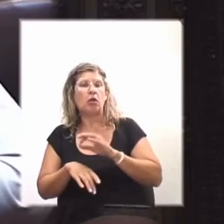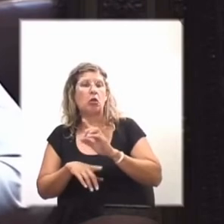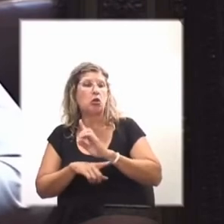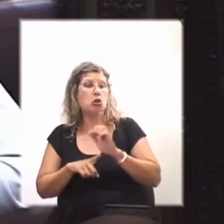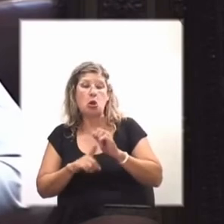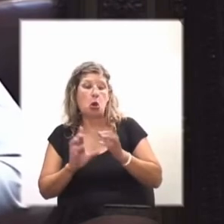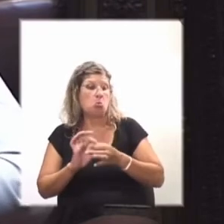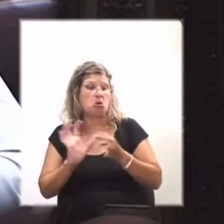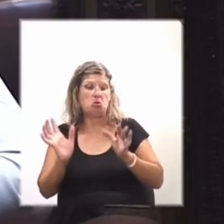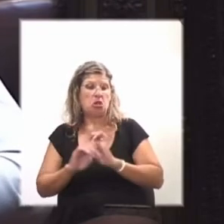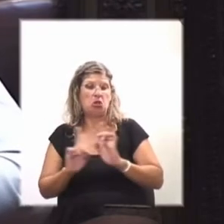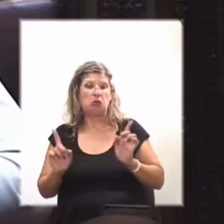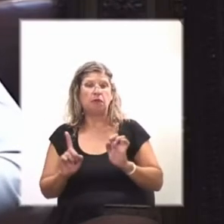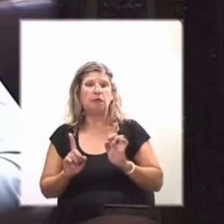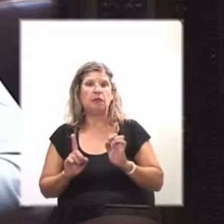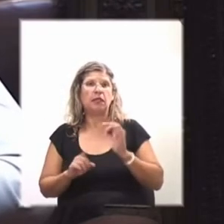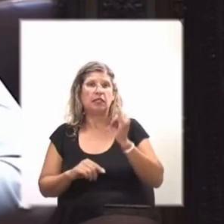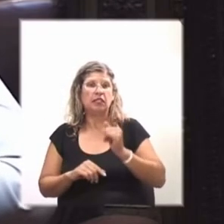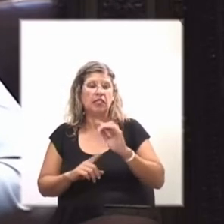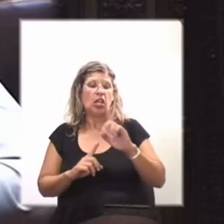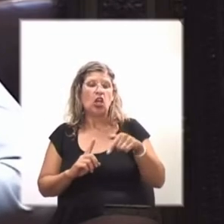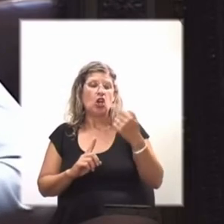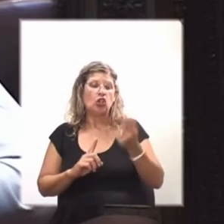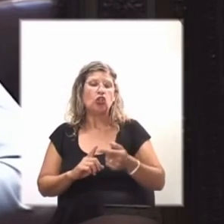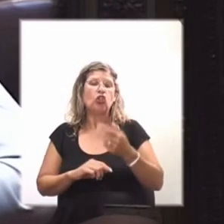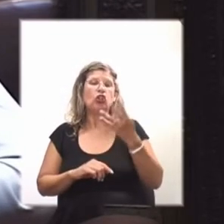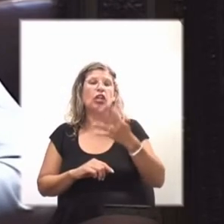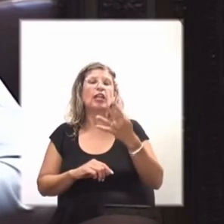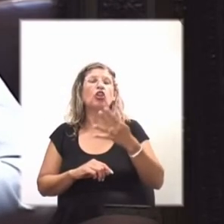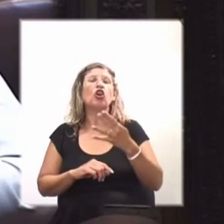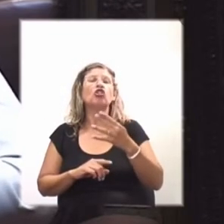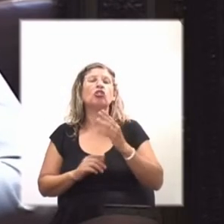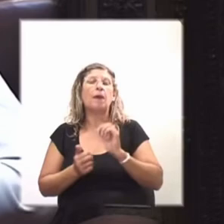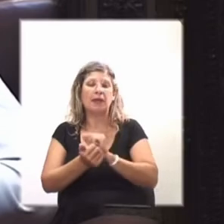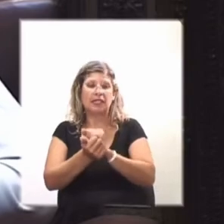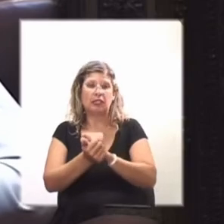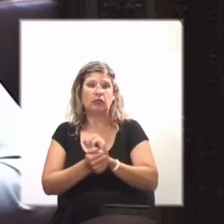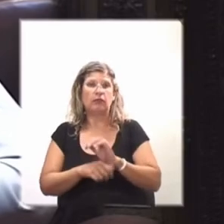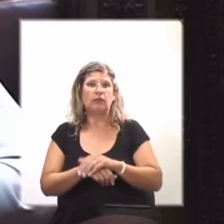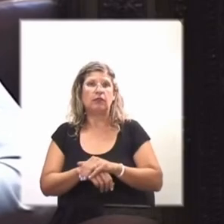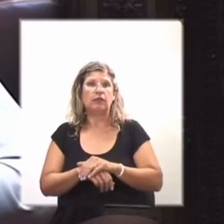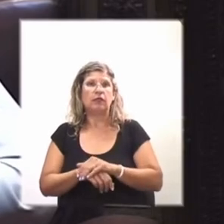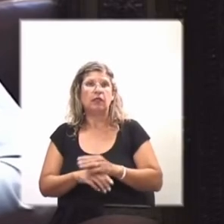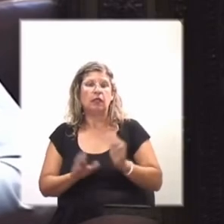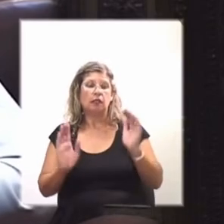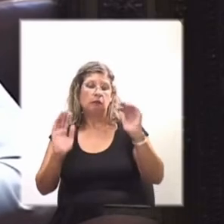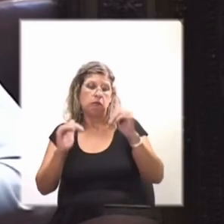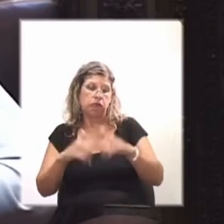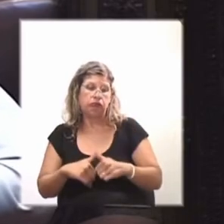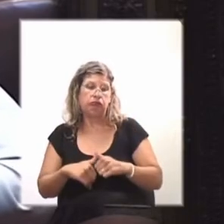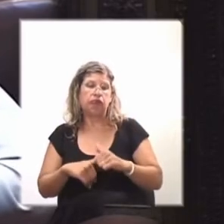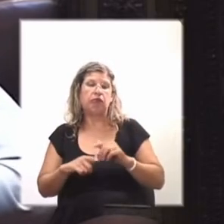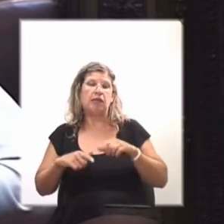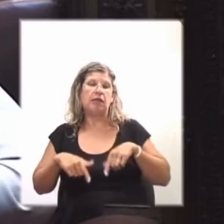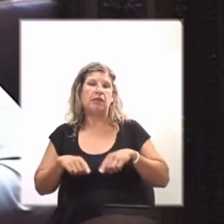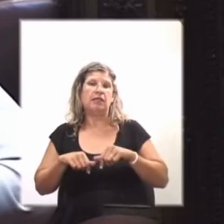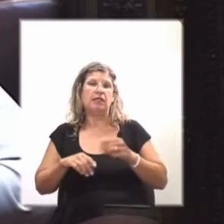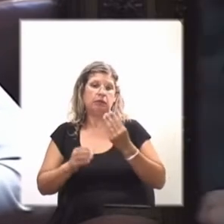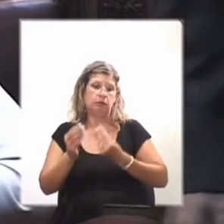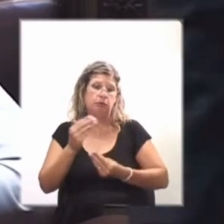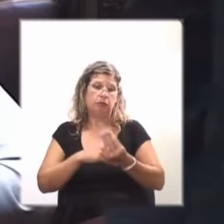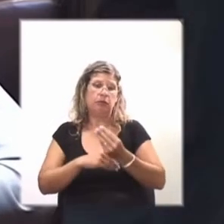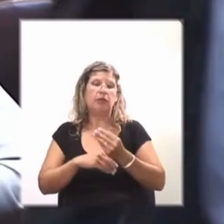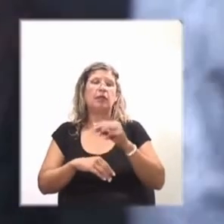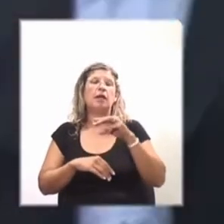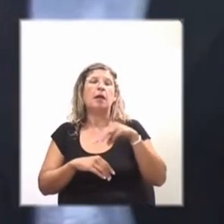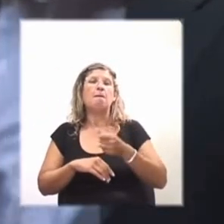en libertad, sí los otros 14 presos restantes. Cayó el ministro Legnani, lo sucedió Armando Malet y